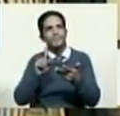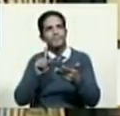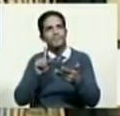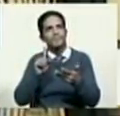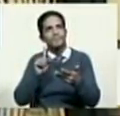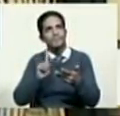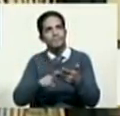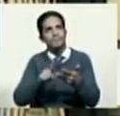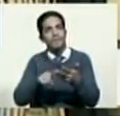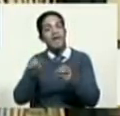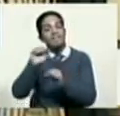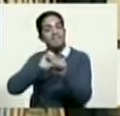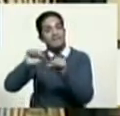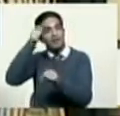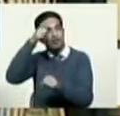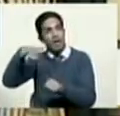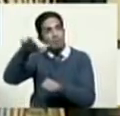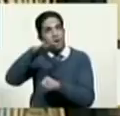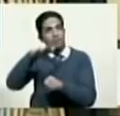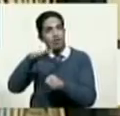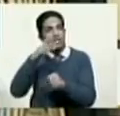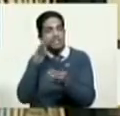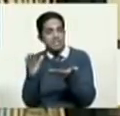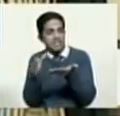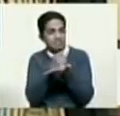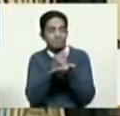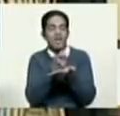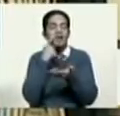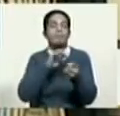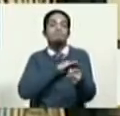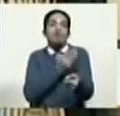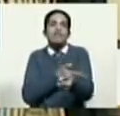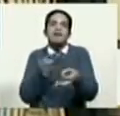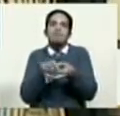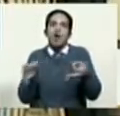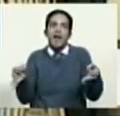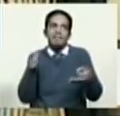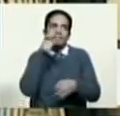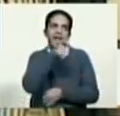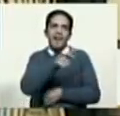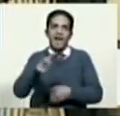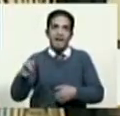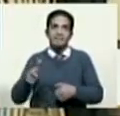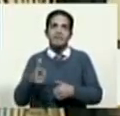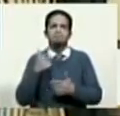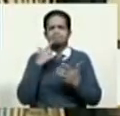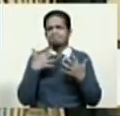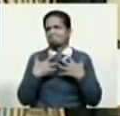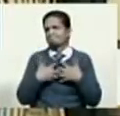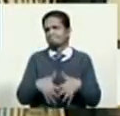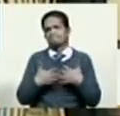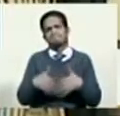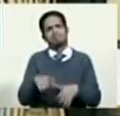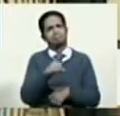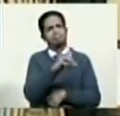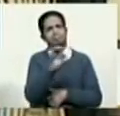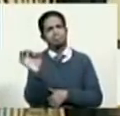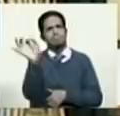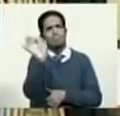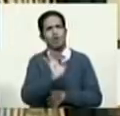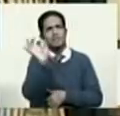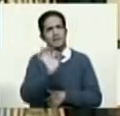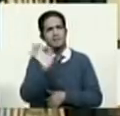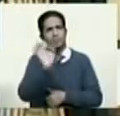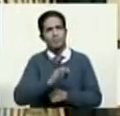y la Defensoría del Pueblo, establece un poder, el poder moral, el poder ciudadano, funciona al 100%.